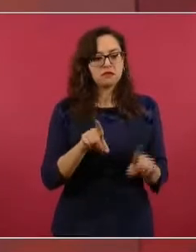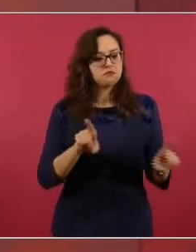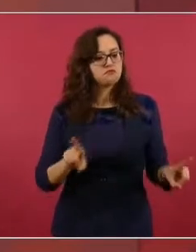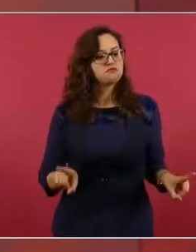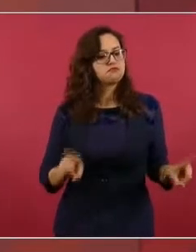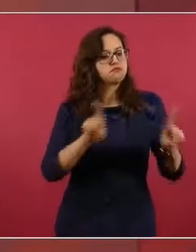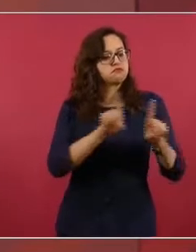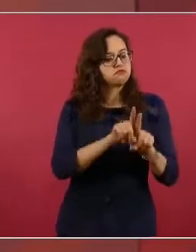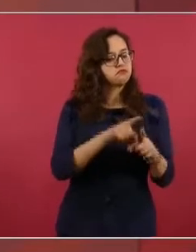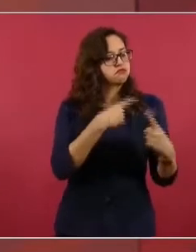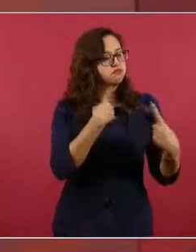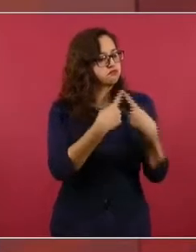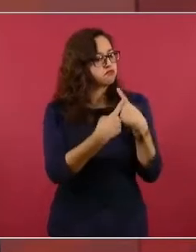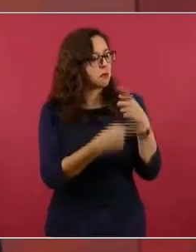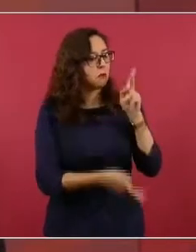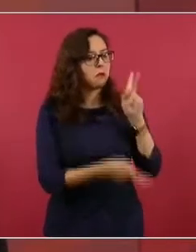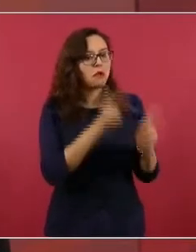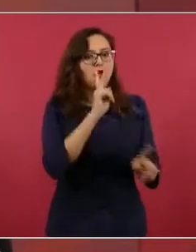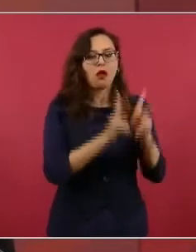afectuoso, respetuoso,